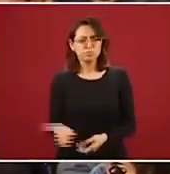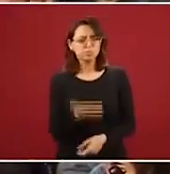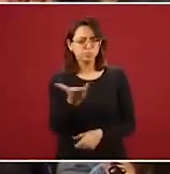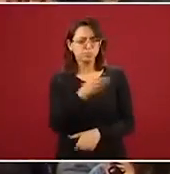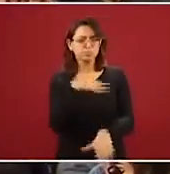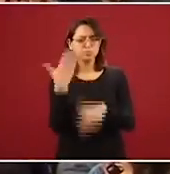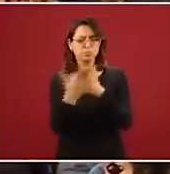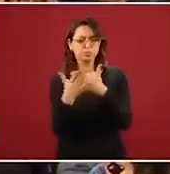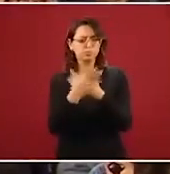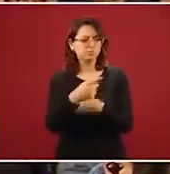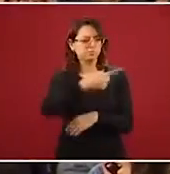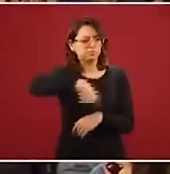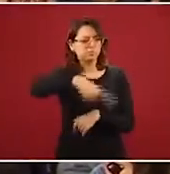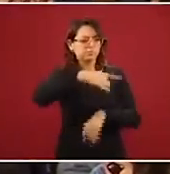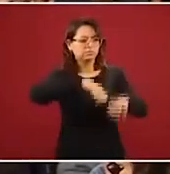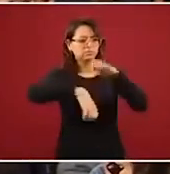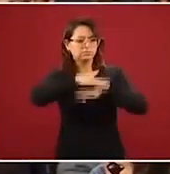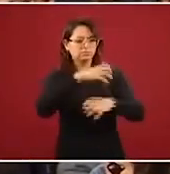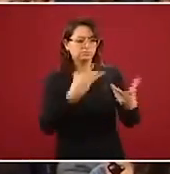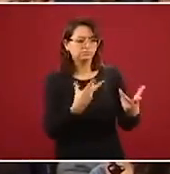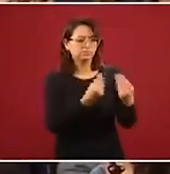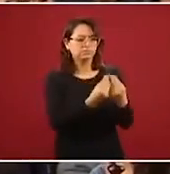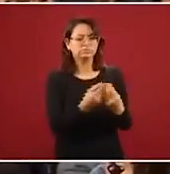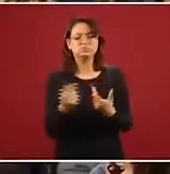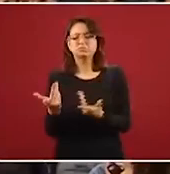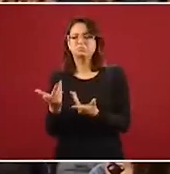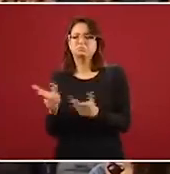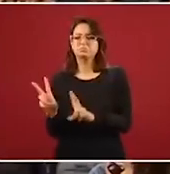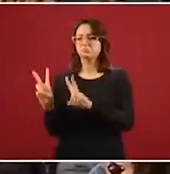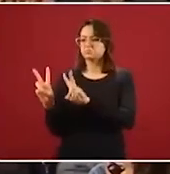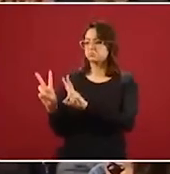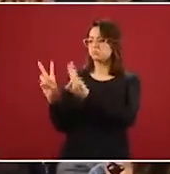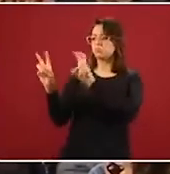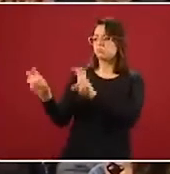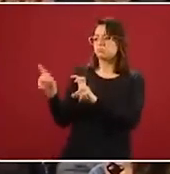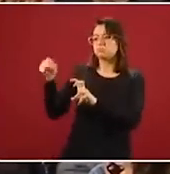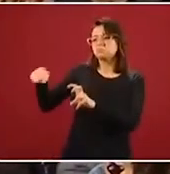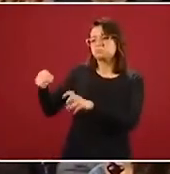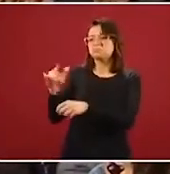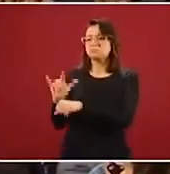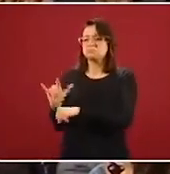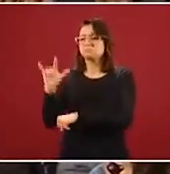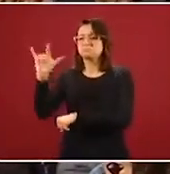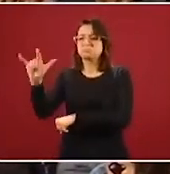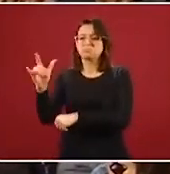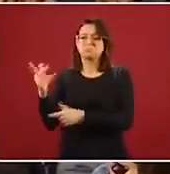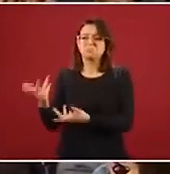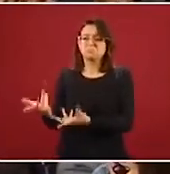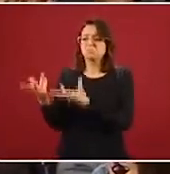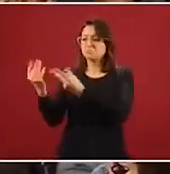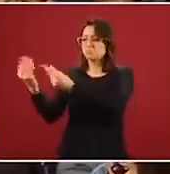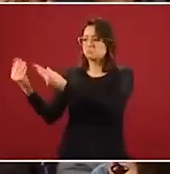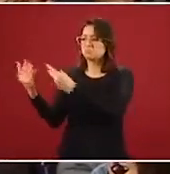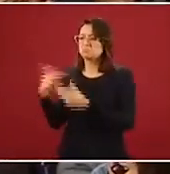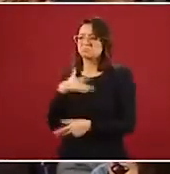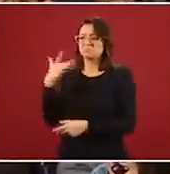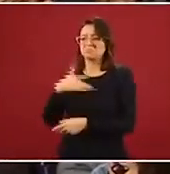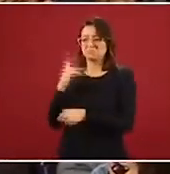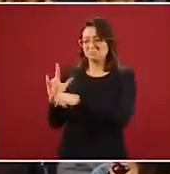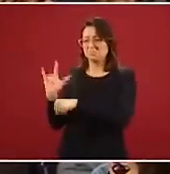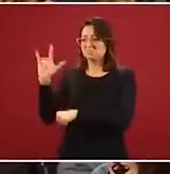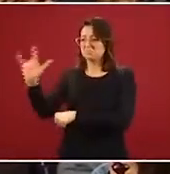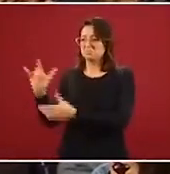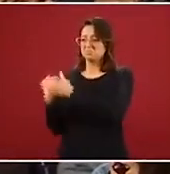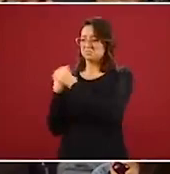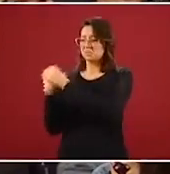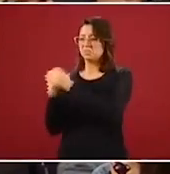los empresarios, si ya lo hizo para un tema que para muchos, digamos, para no entrar en polémica, para muchos es intrascendente, como una